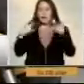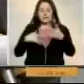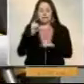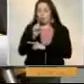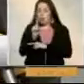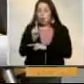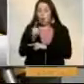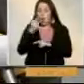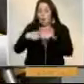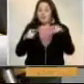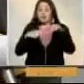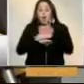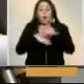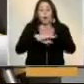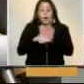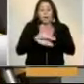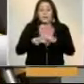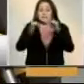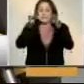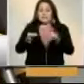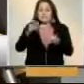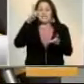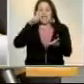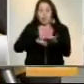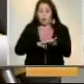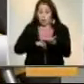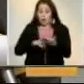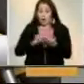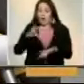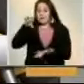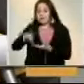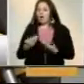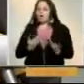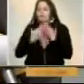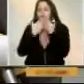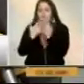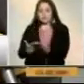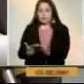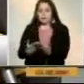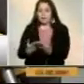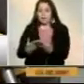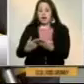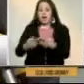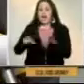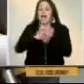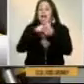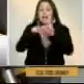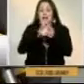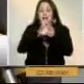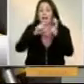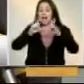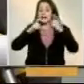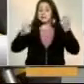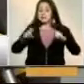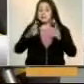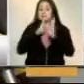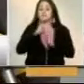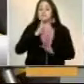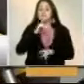banco, sino del Fondo de Garantía, que es un seguro bancario que el Estado proporciona a través de la Ley General de Banco. Luego de este primer